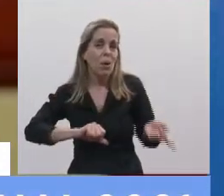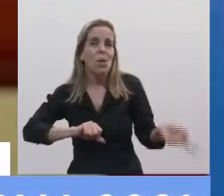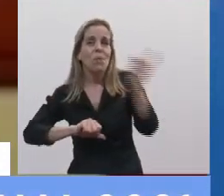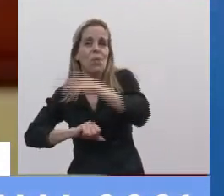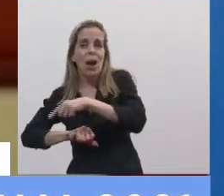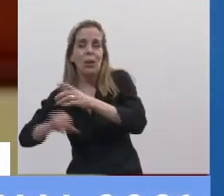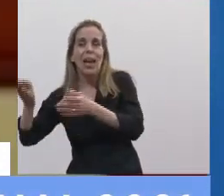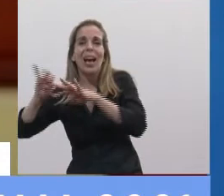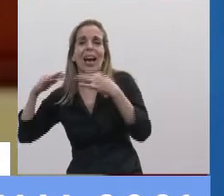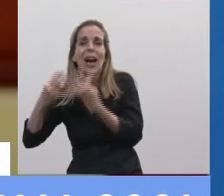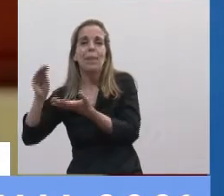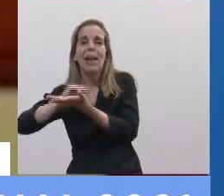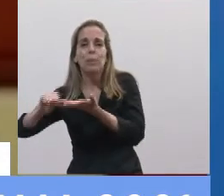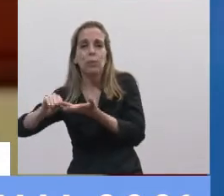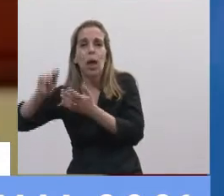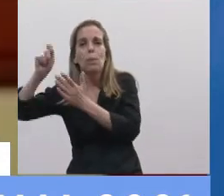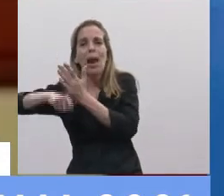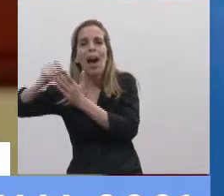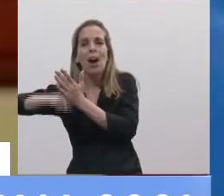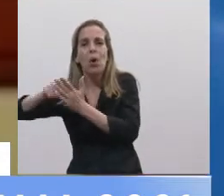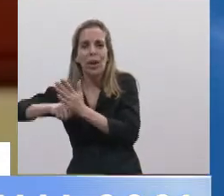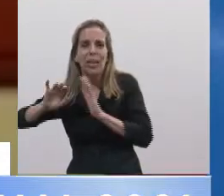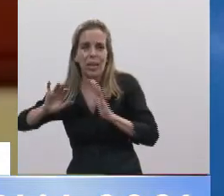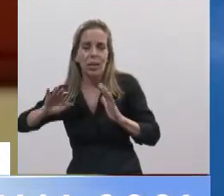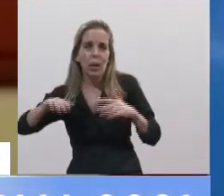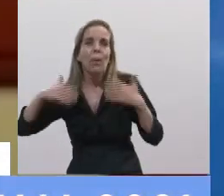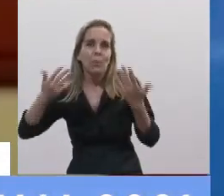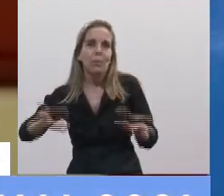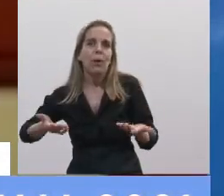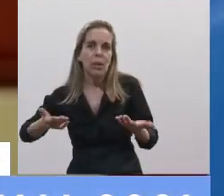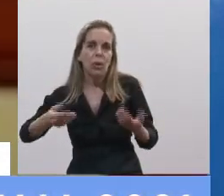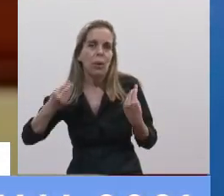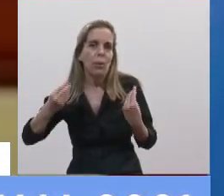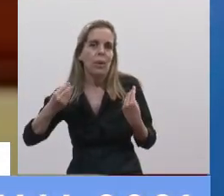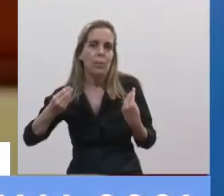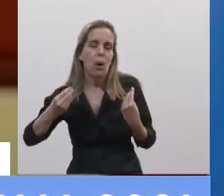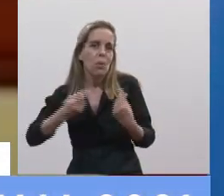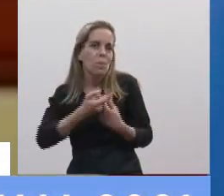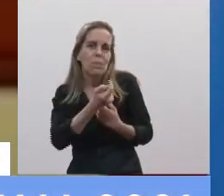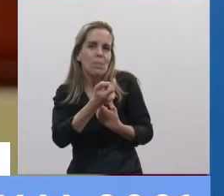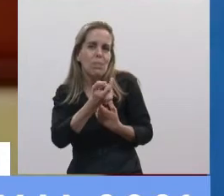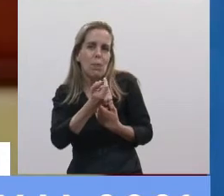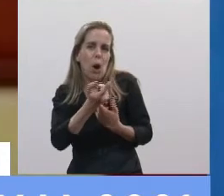de Orígenes, que casualmente en muchos años es las pocas veces que hemos tenido la presencia hoy del primer,